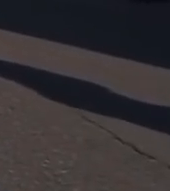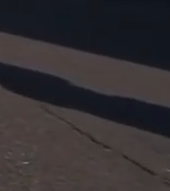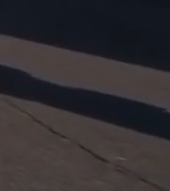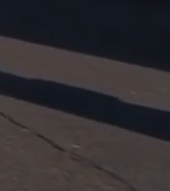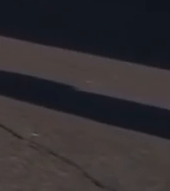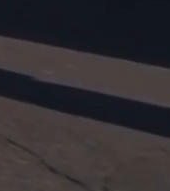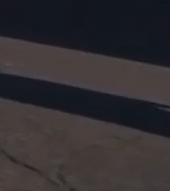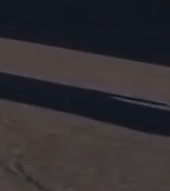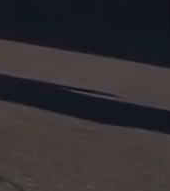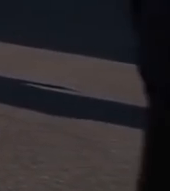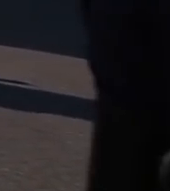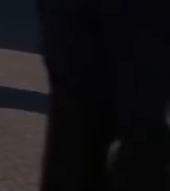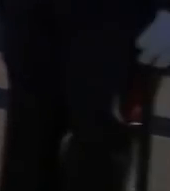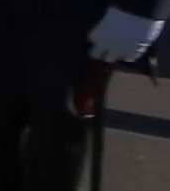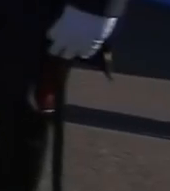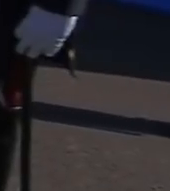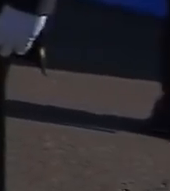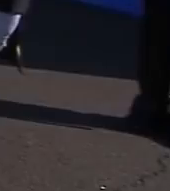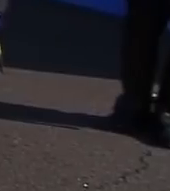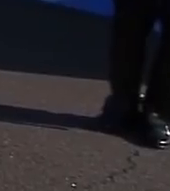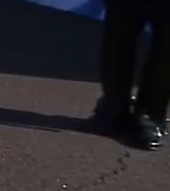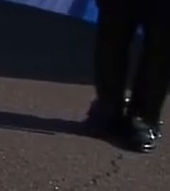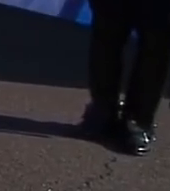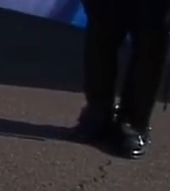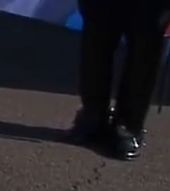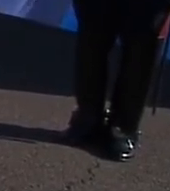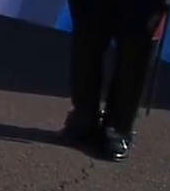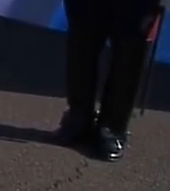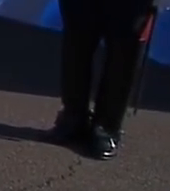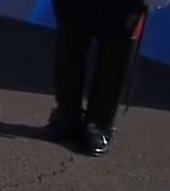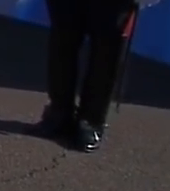bandera, el cielo se va a convertir en escenario